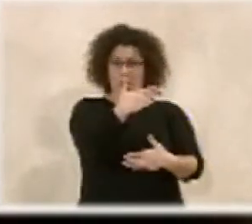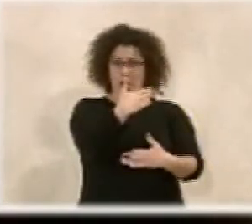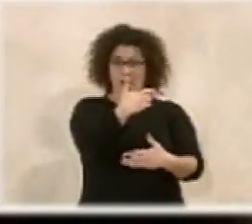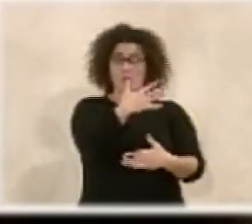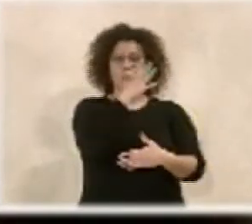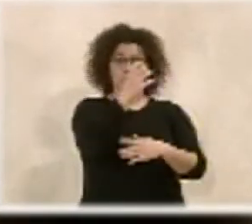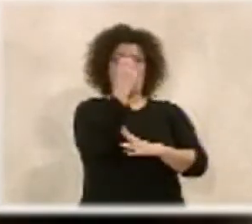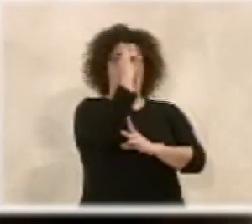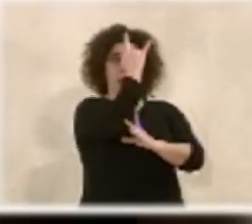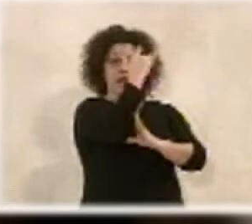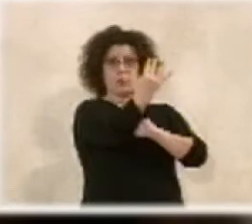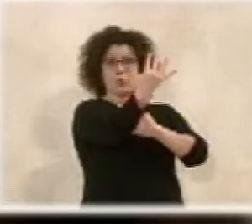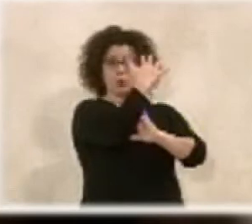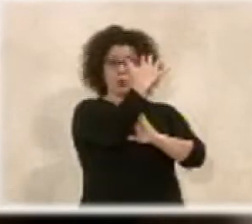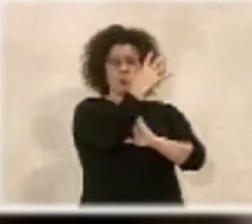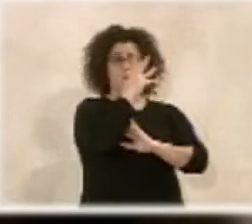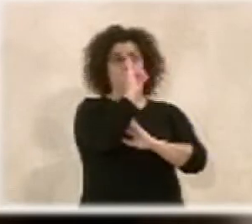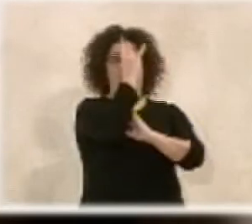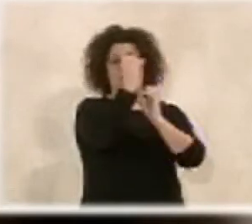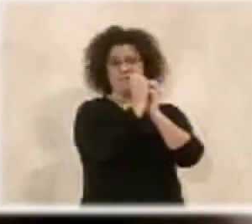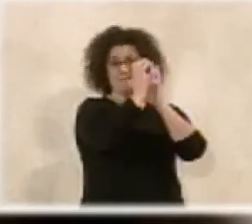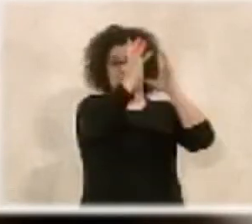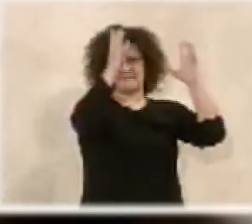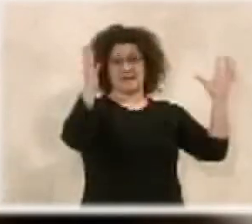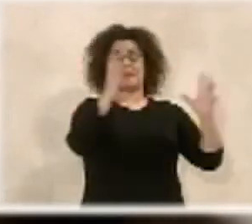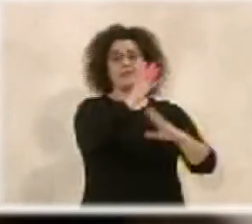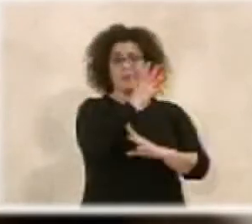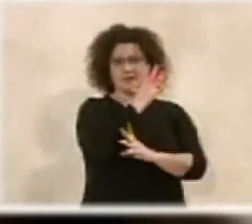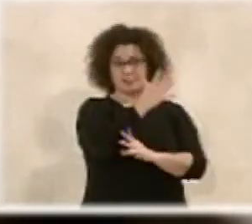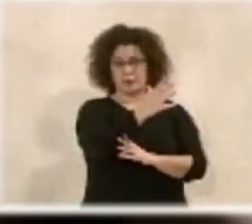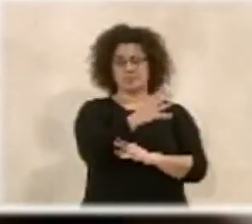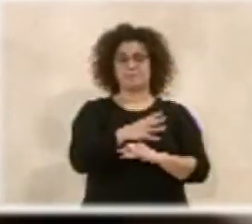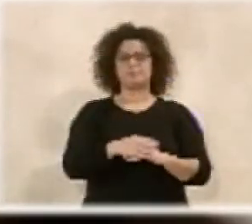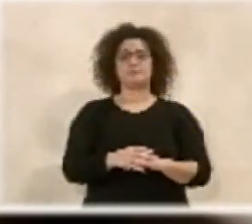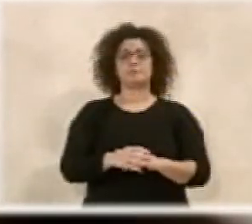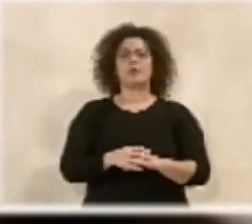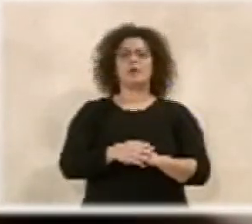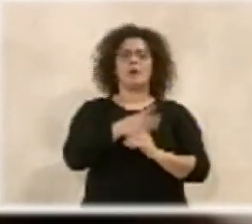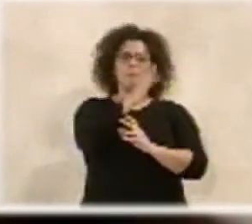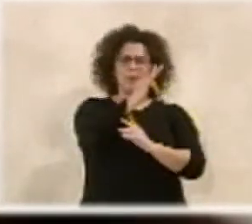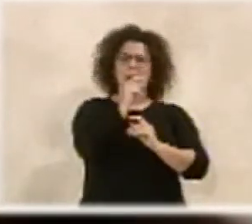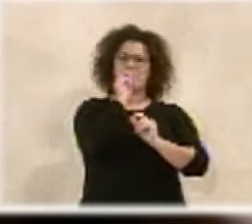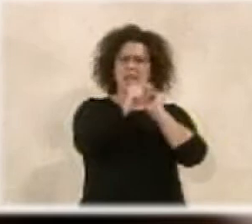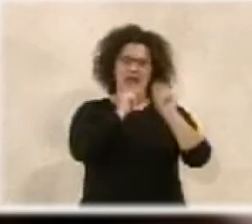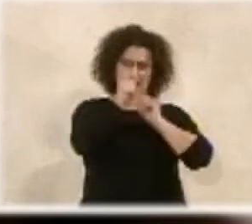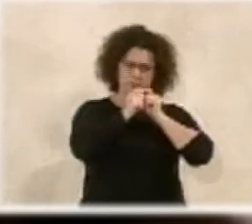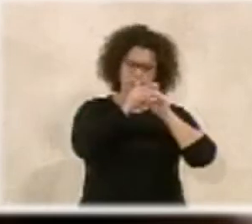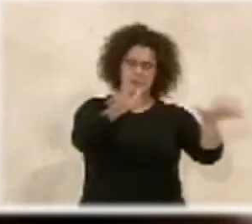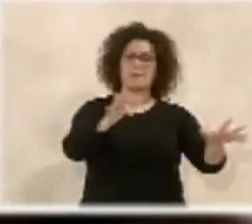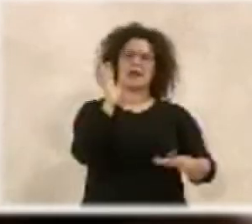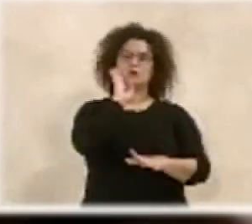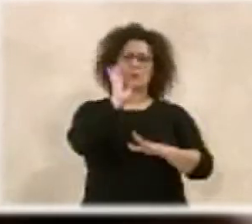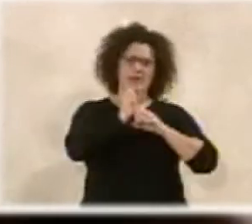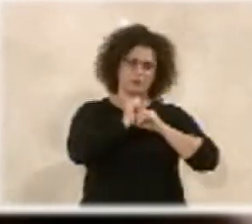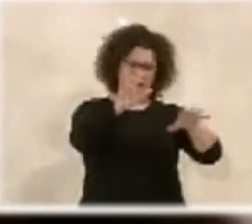vivienda, dado la frondosidad que tienen las ramas de estos árboles, la existencia de plagas y la suciedad que les producen